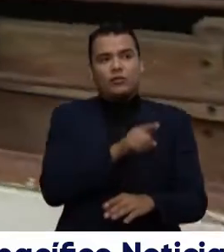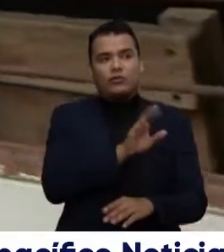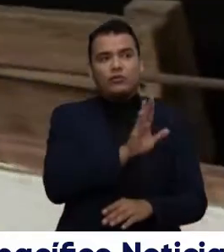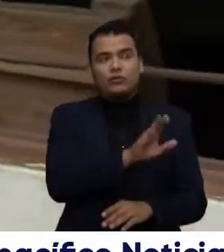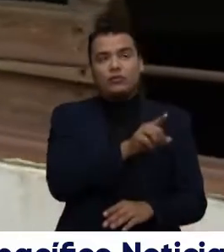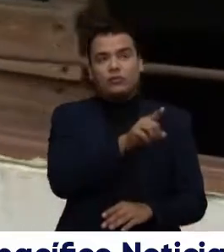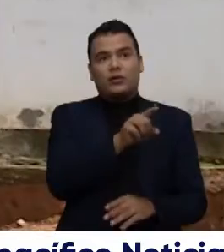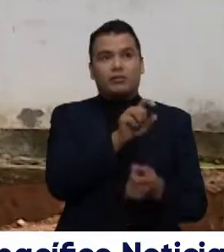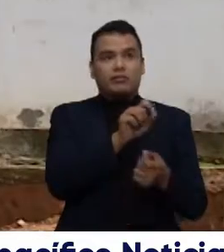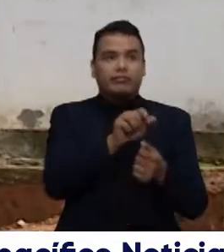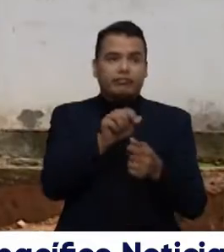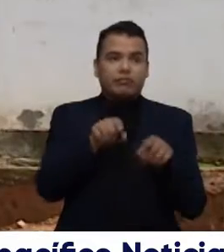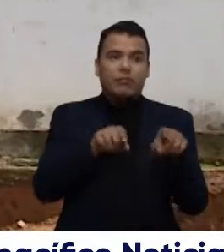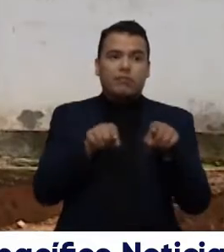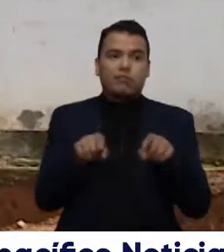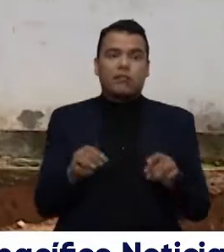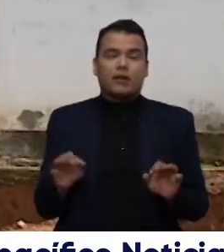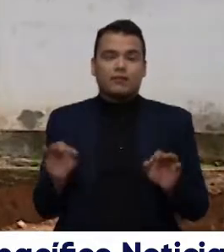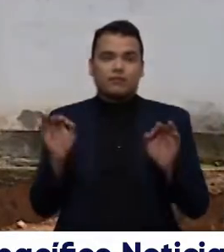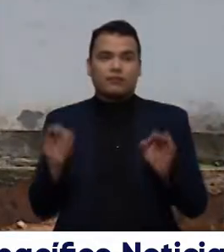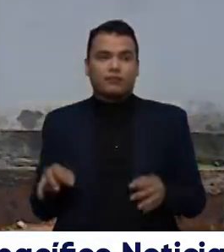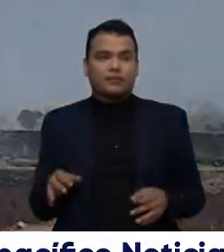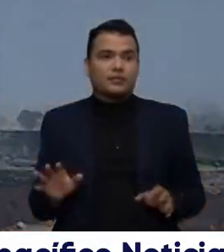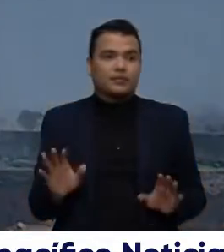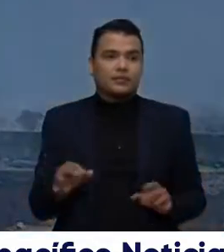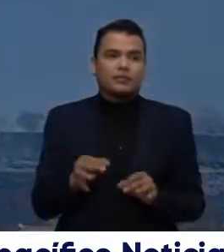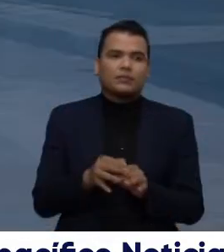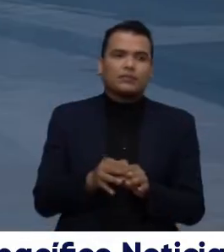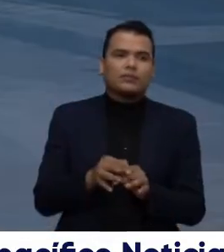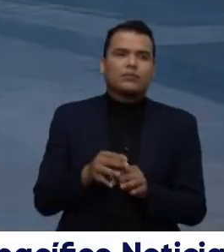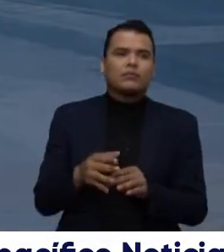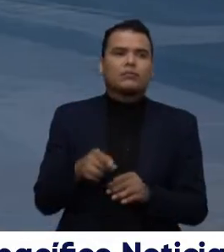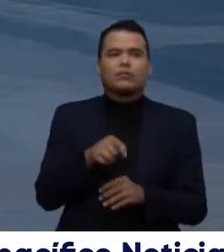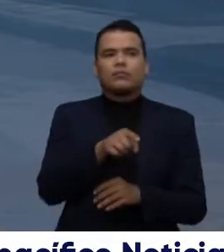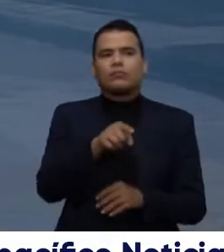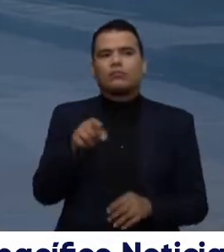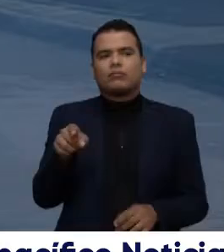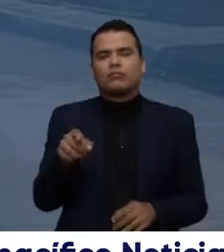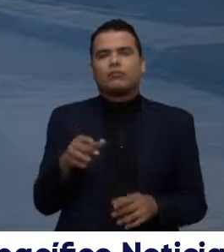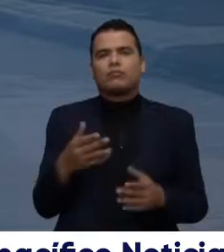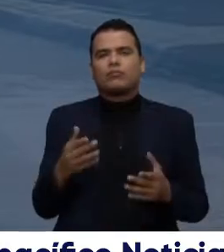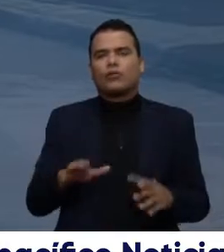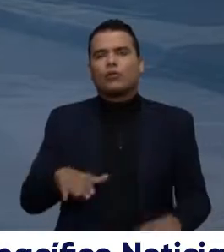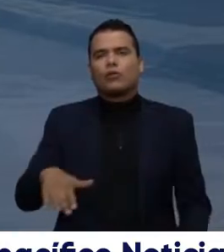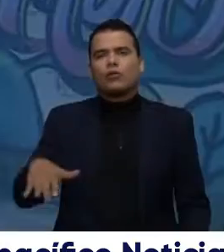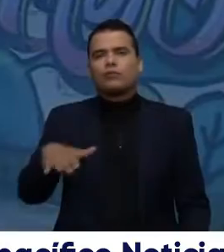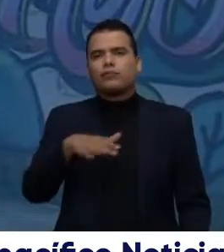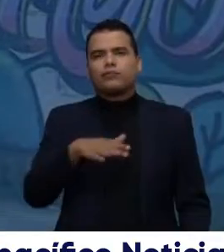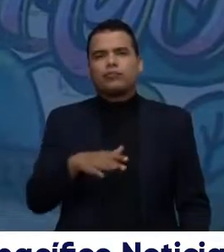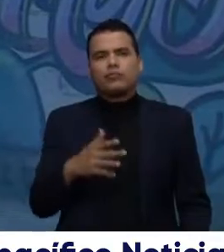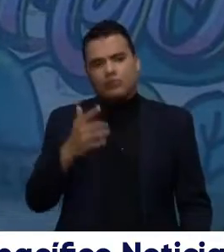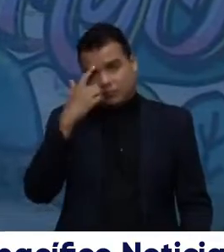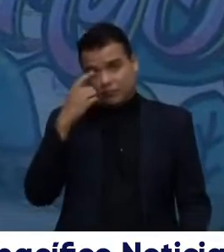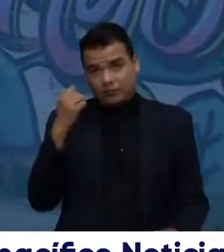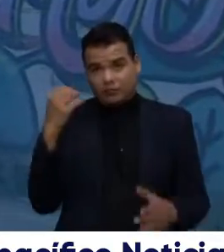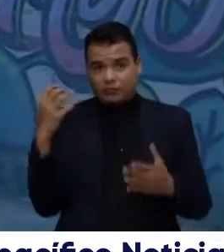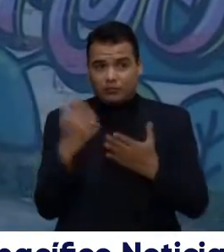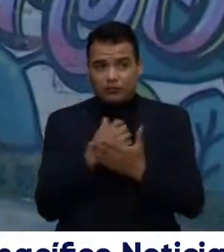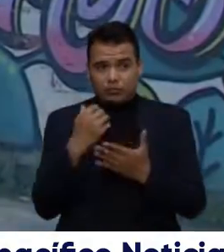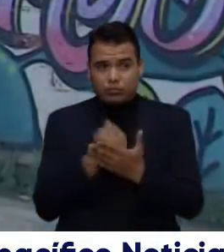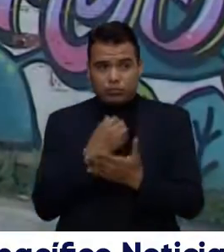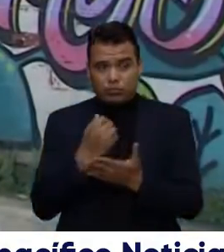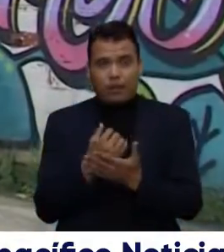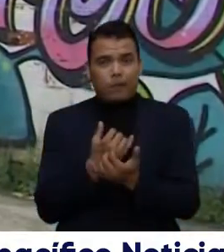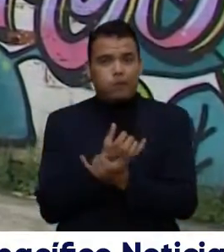se está ejecutando. El situado fiscal para este corregimiento es solo de 415 millones de pesos este año, insuficientes para